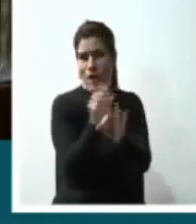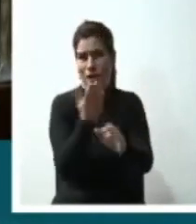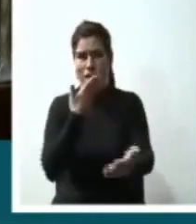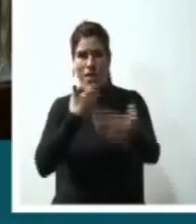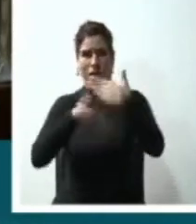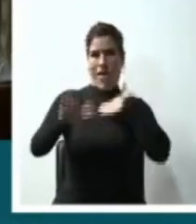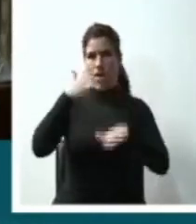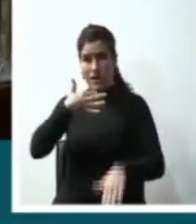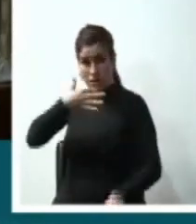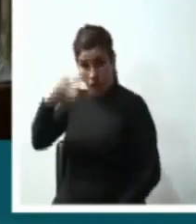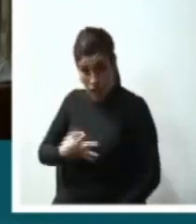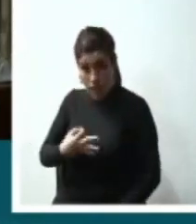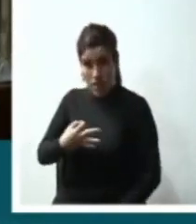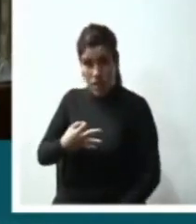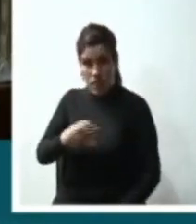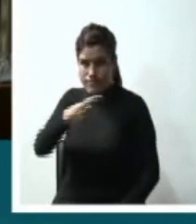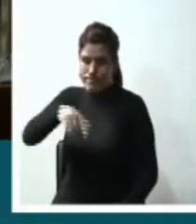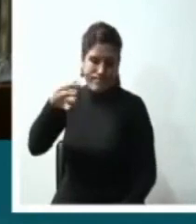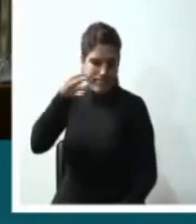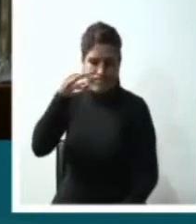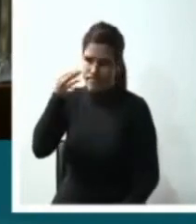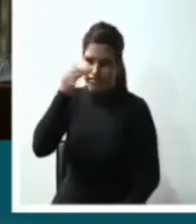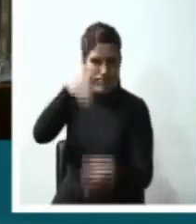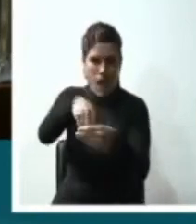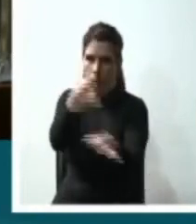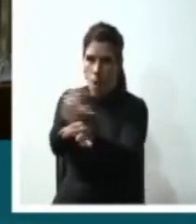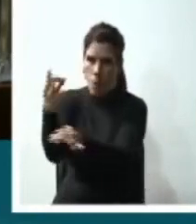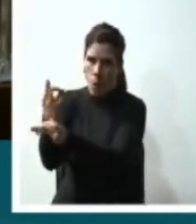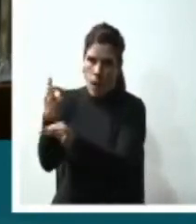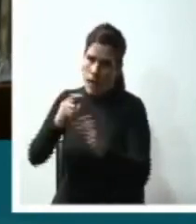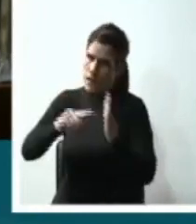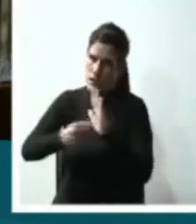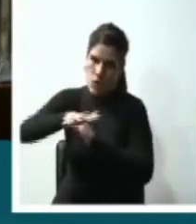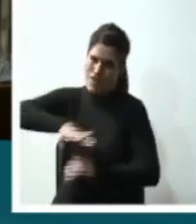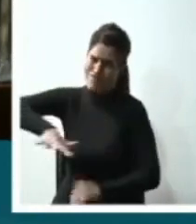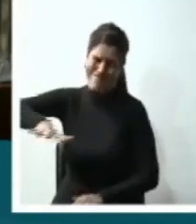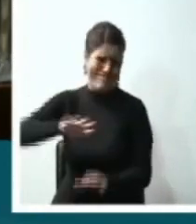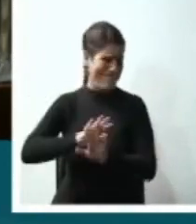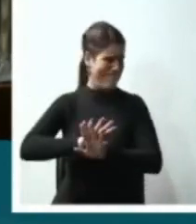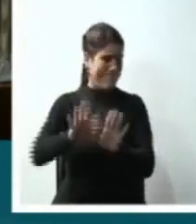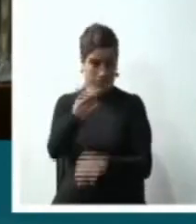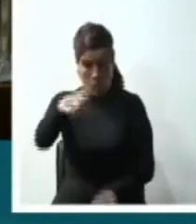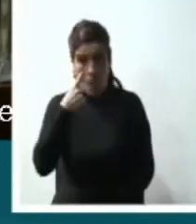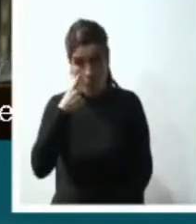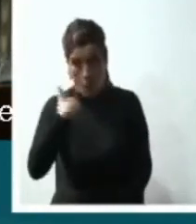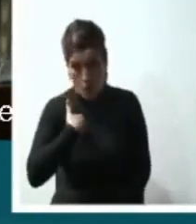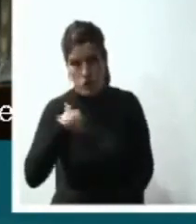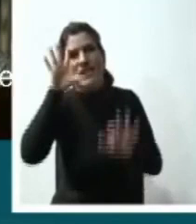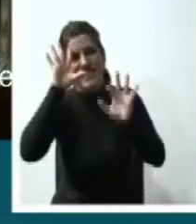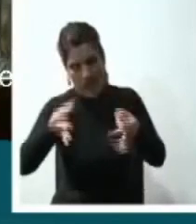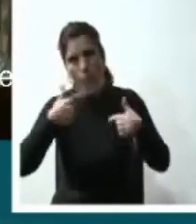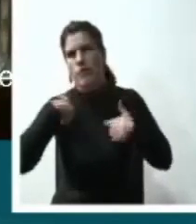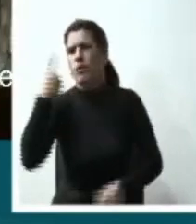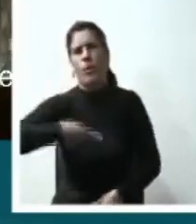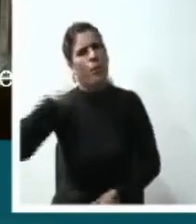lo que verdaderamente vivimos en las escuelas de la Ciudad de Buenos Aires. Los que me conocen saben que yo nunca dejé de trabajar